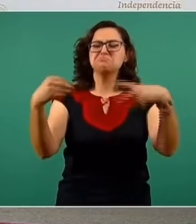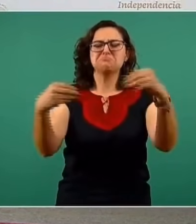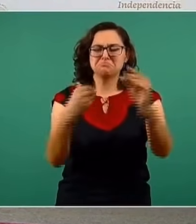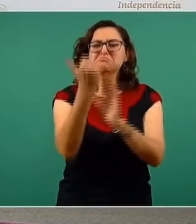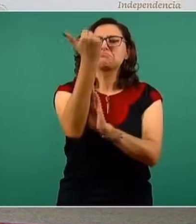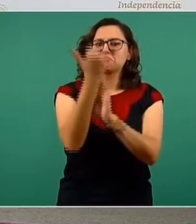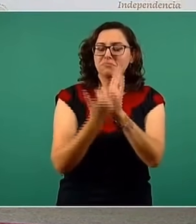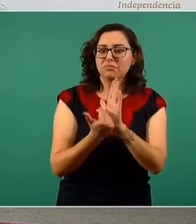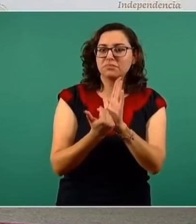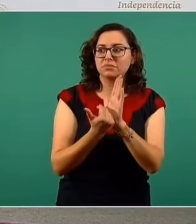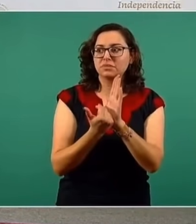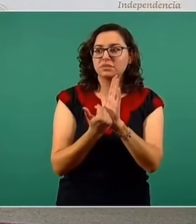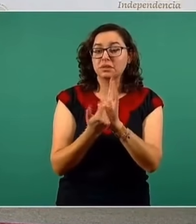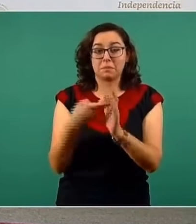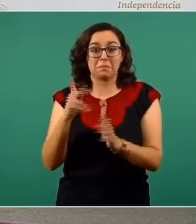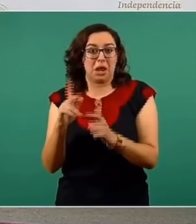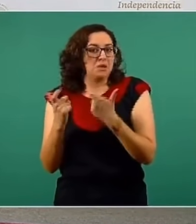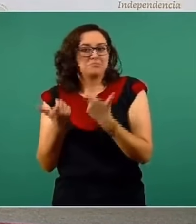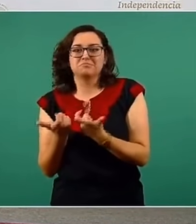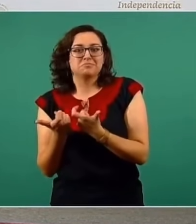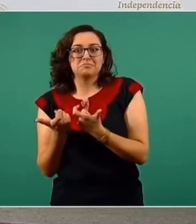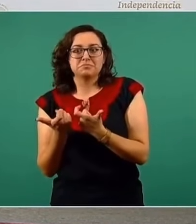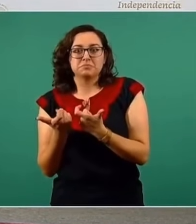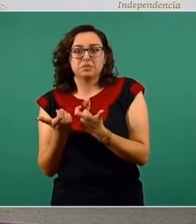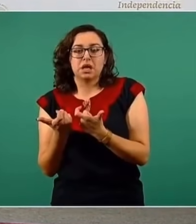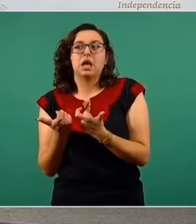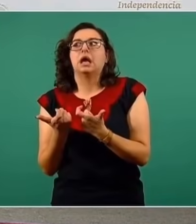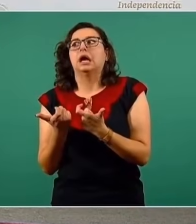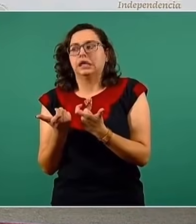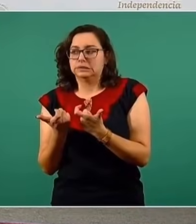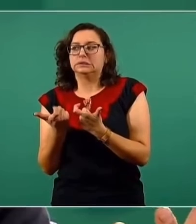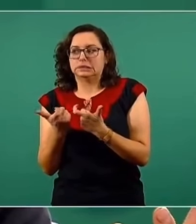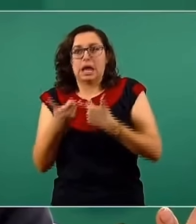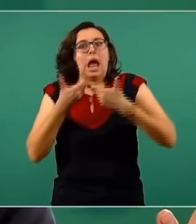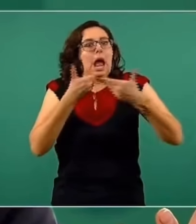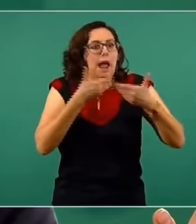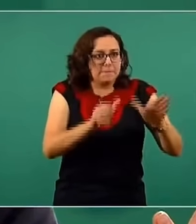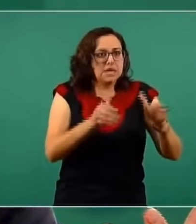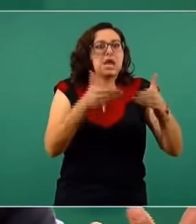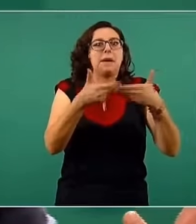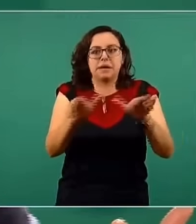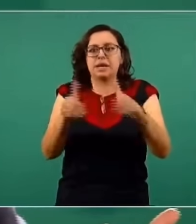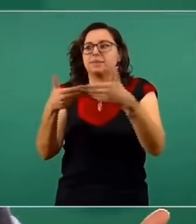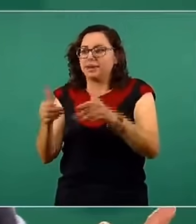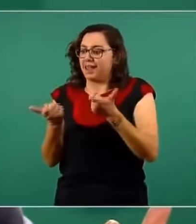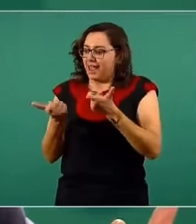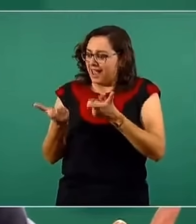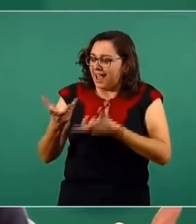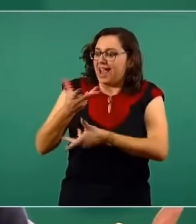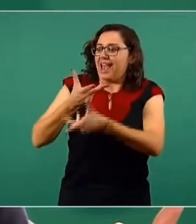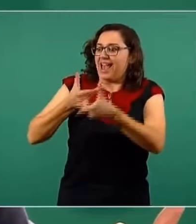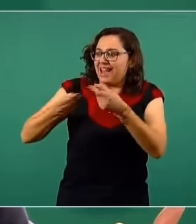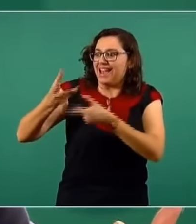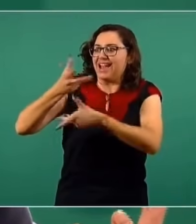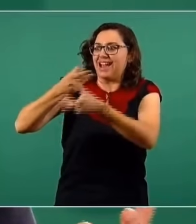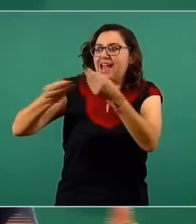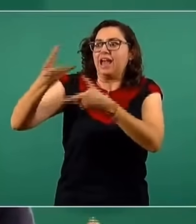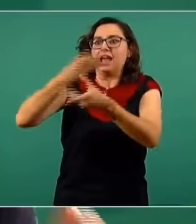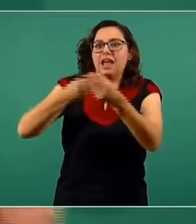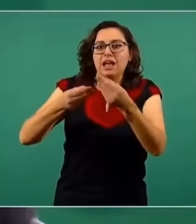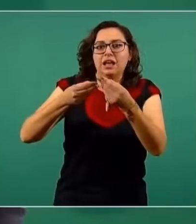Entonces, hay que abrir, pero al abrir aparecen contagios, aunque se benefician esas economías.